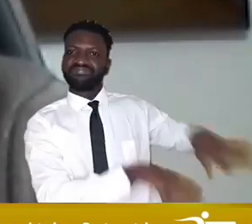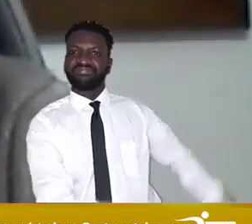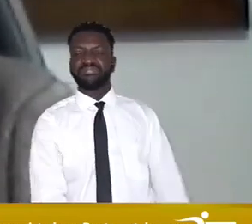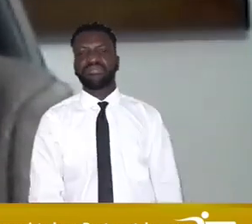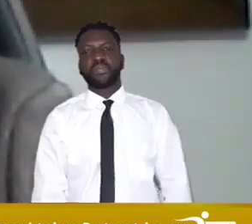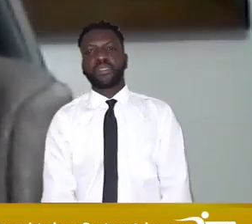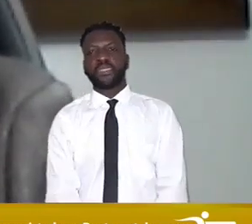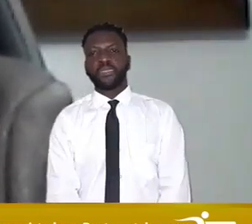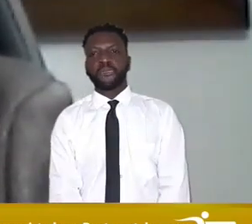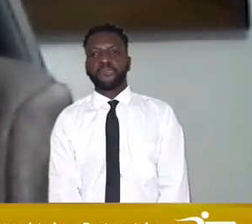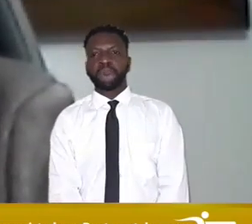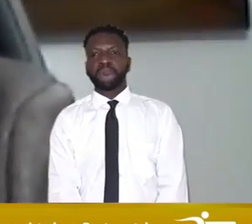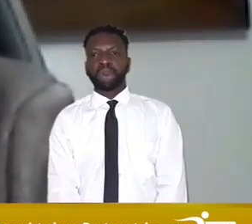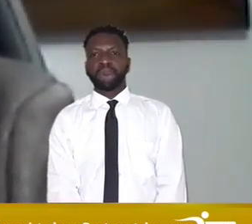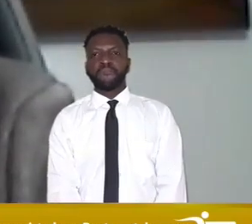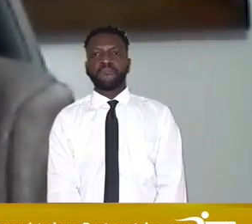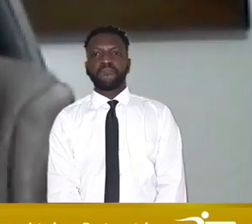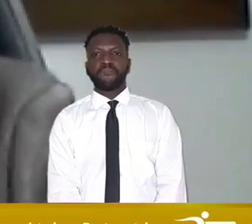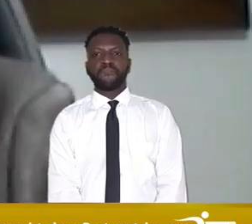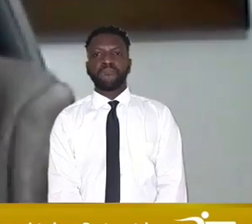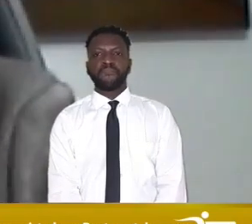Esto no es una dinastía